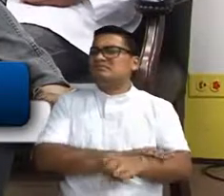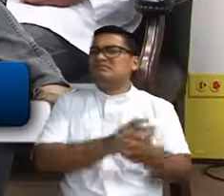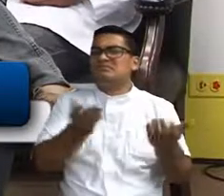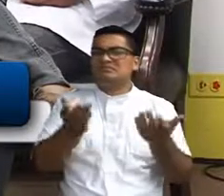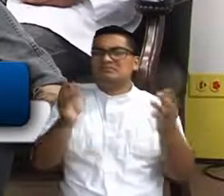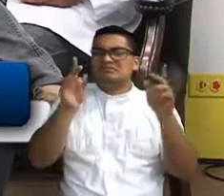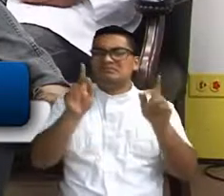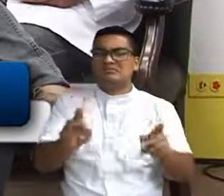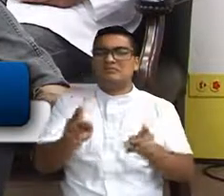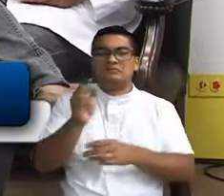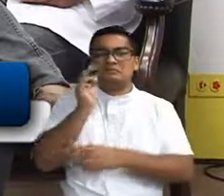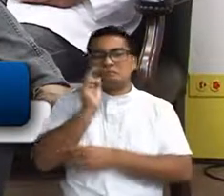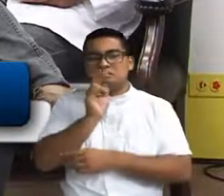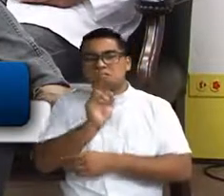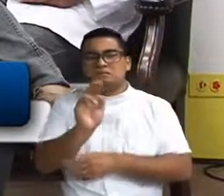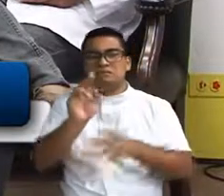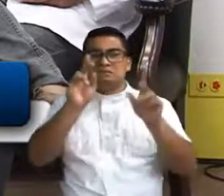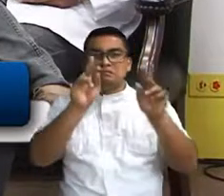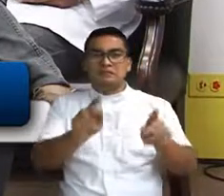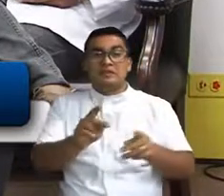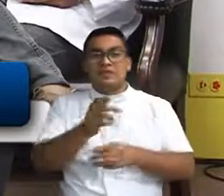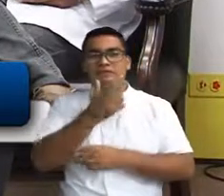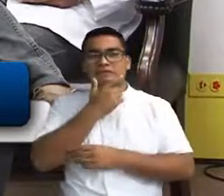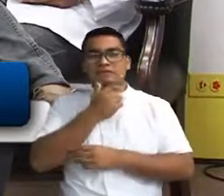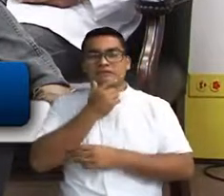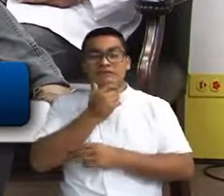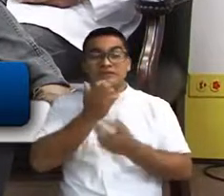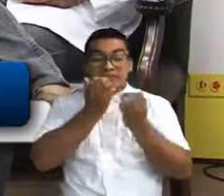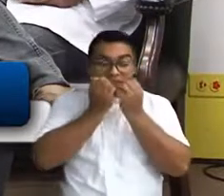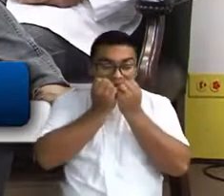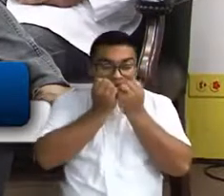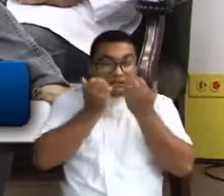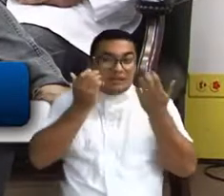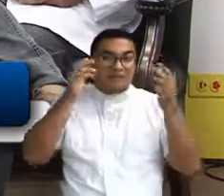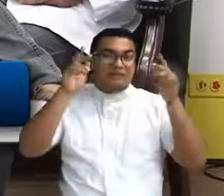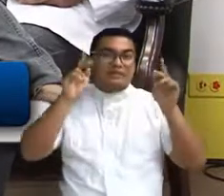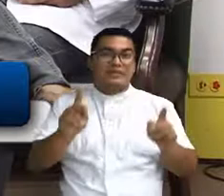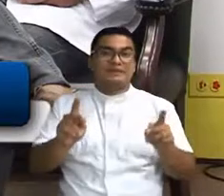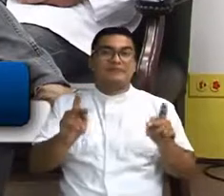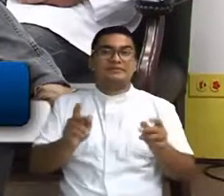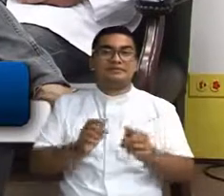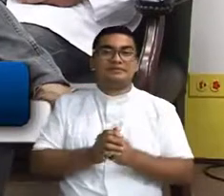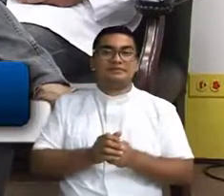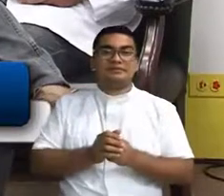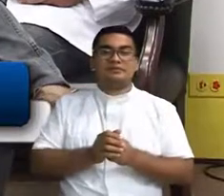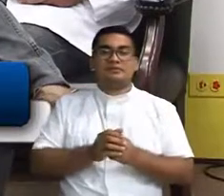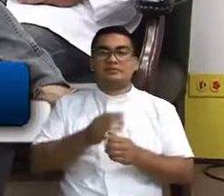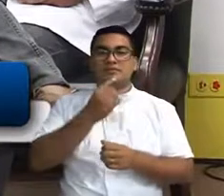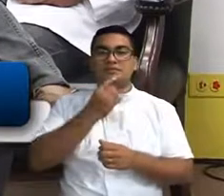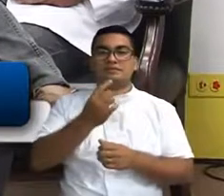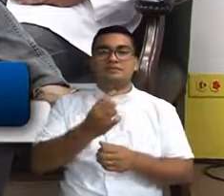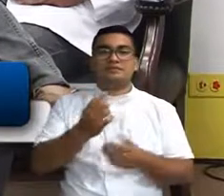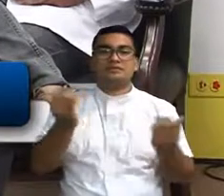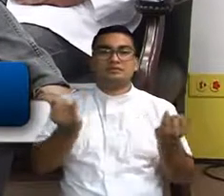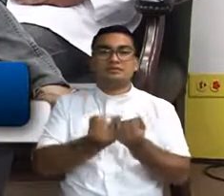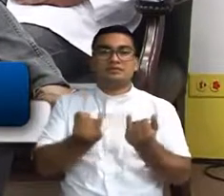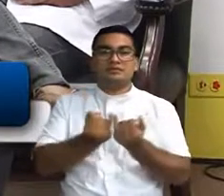determinamos? Ve, miro a esta persona y padece de ansiedad, la miro ansiosa, está ansiosa. Claro, dentro del